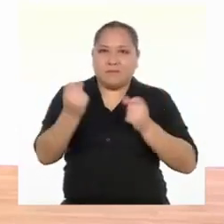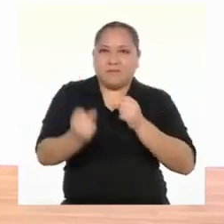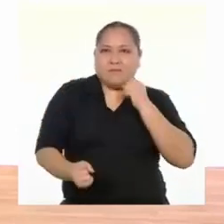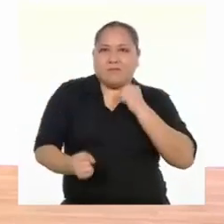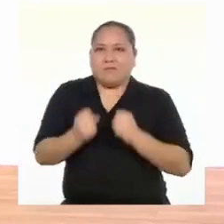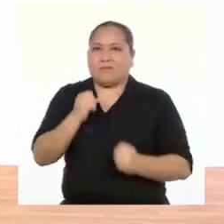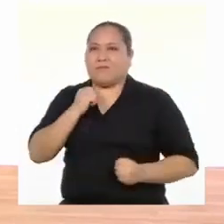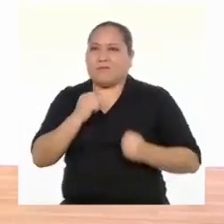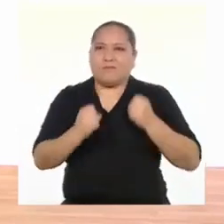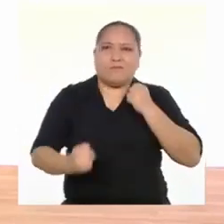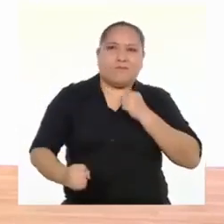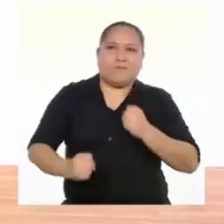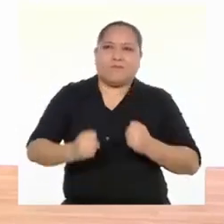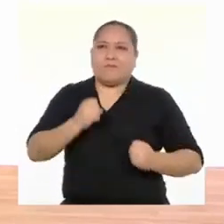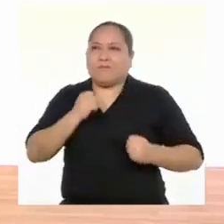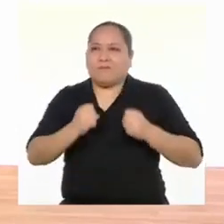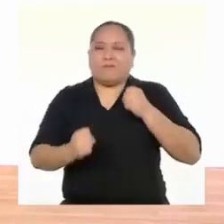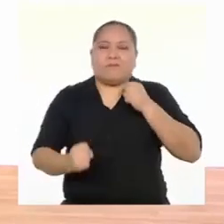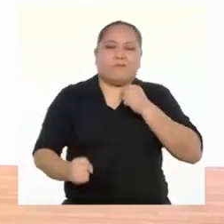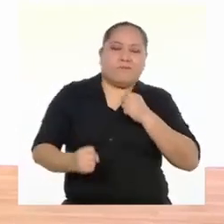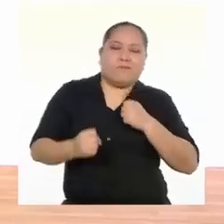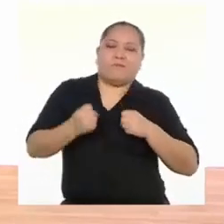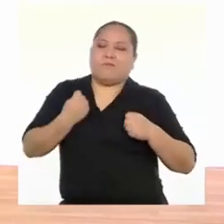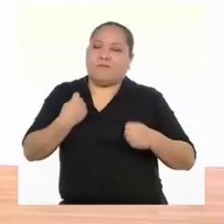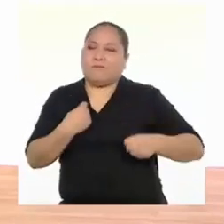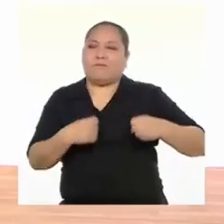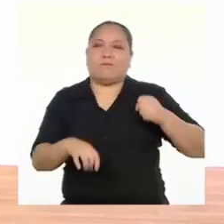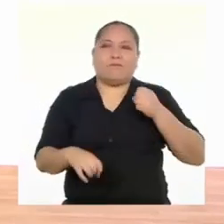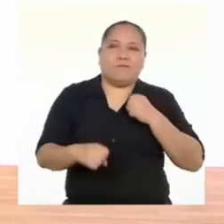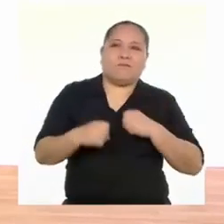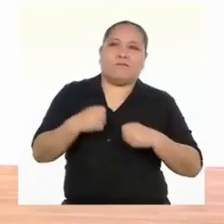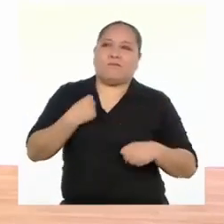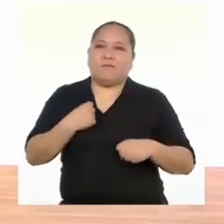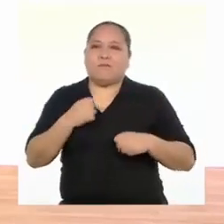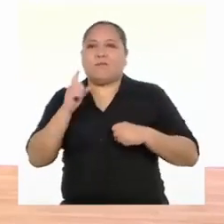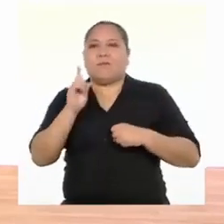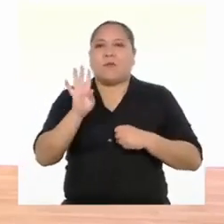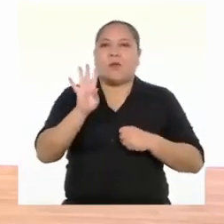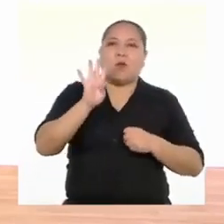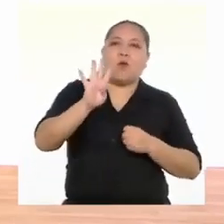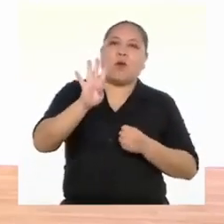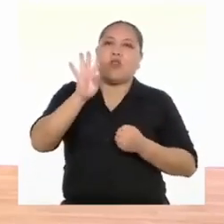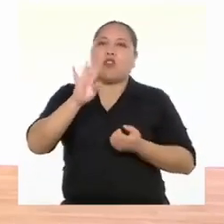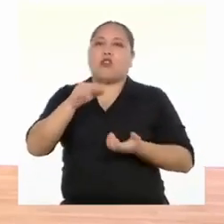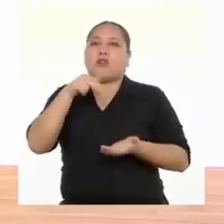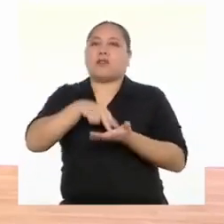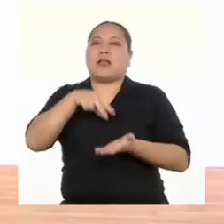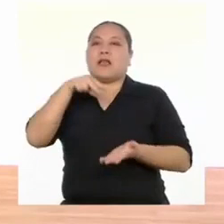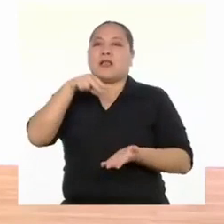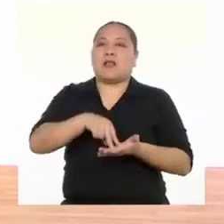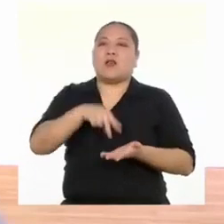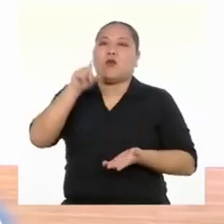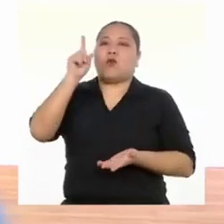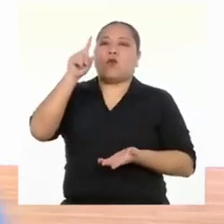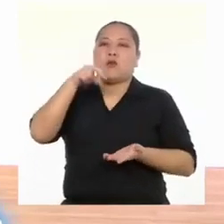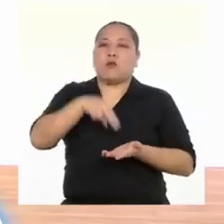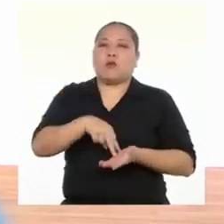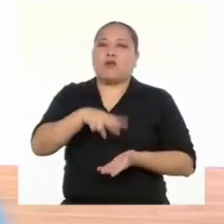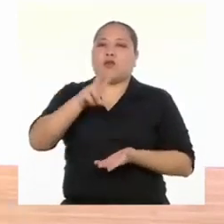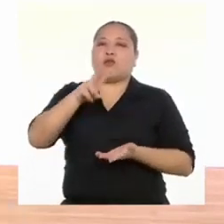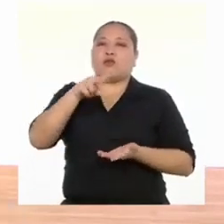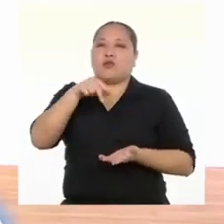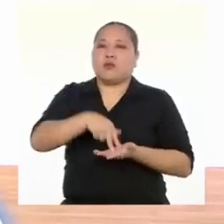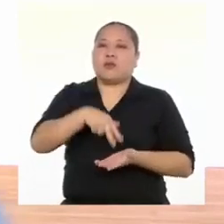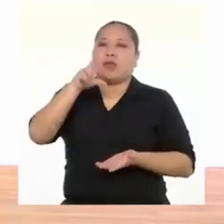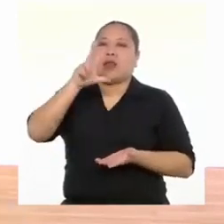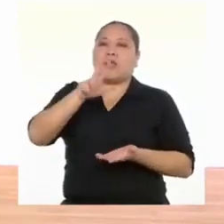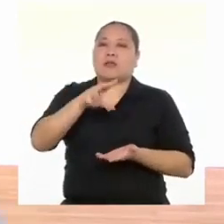rápido. Activamos el cuerpo, soltamos. Y cuatro últimos saltos. Y